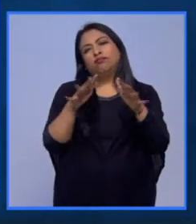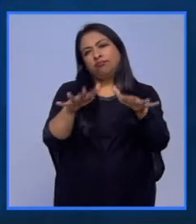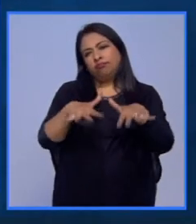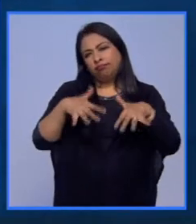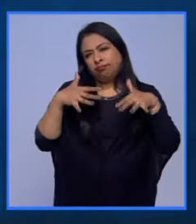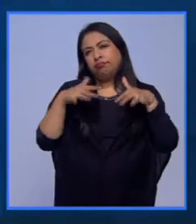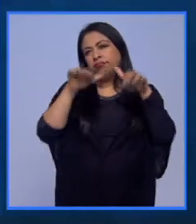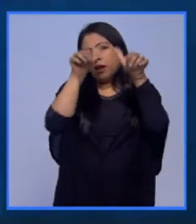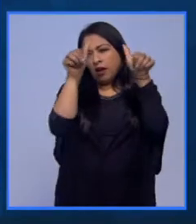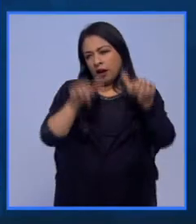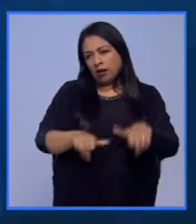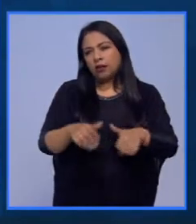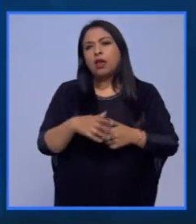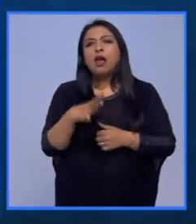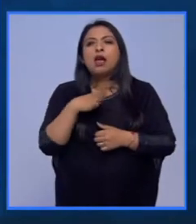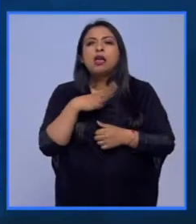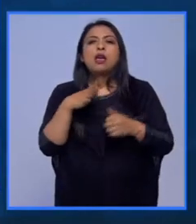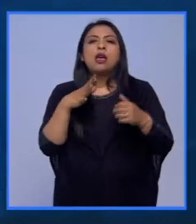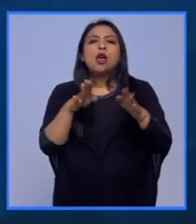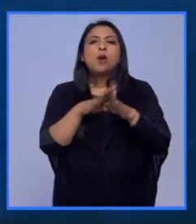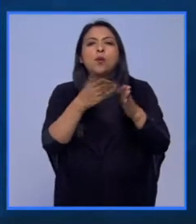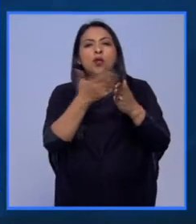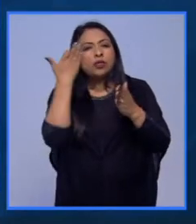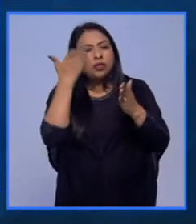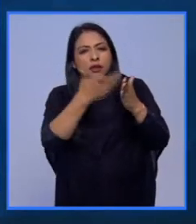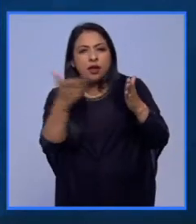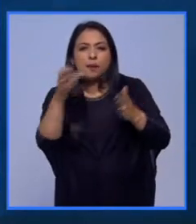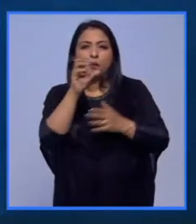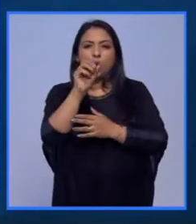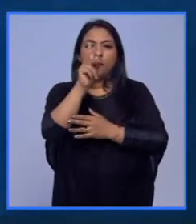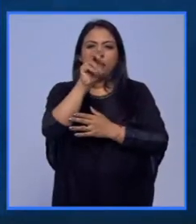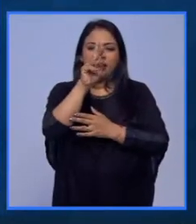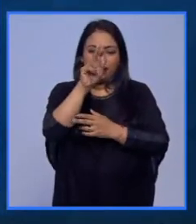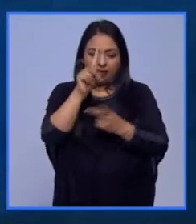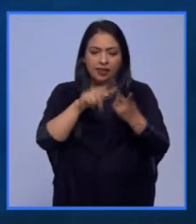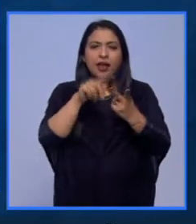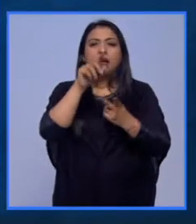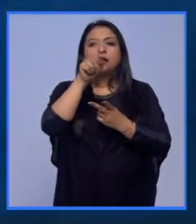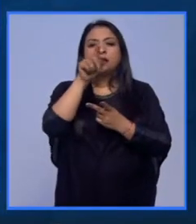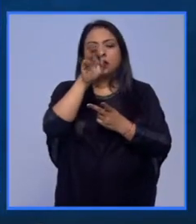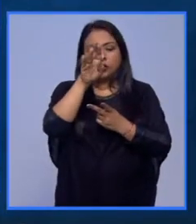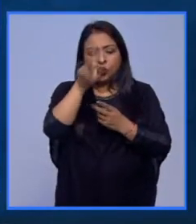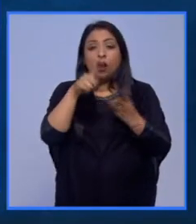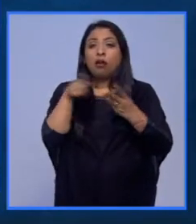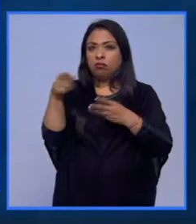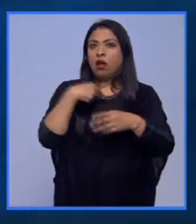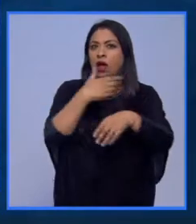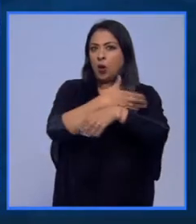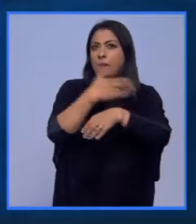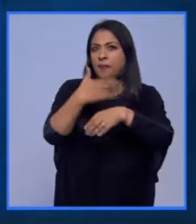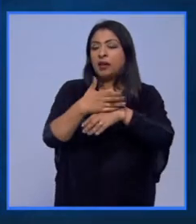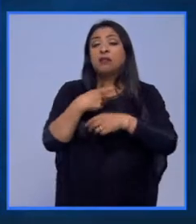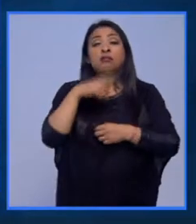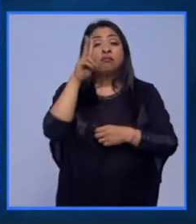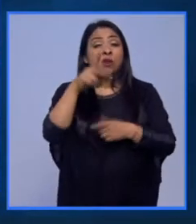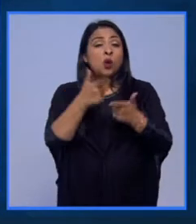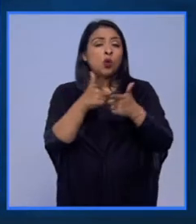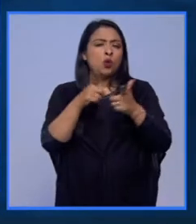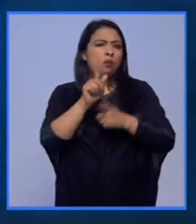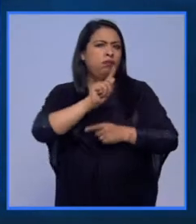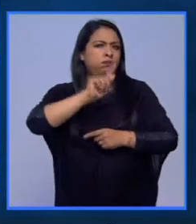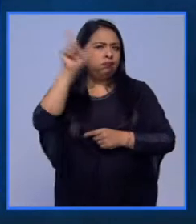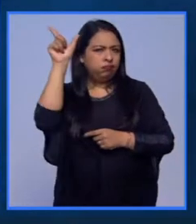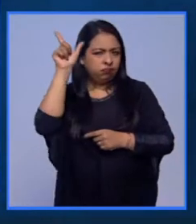artísticos. Uh-huh. Hicimos un ciclo de opereta, de zarzuela, y ellos nos acompañaron. Es un grupo verdaderamente muy